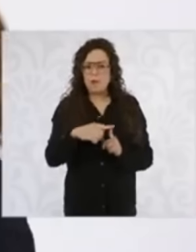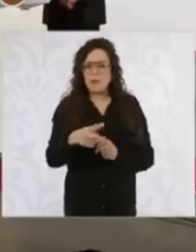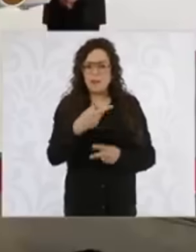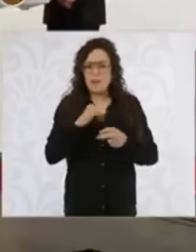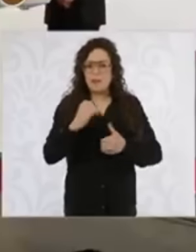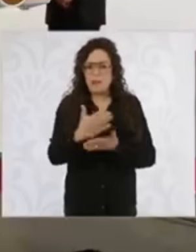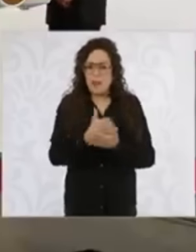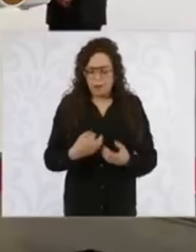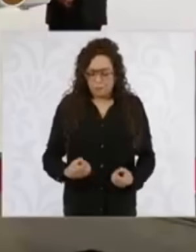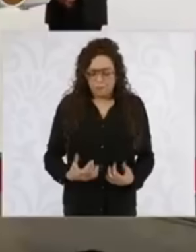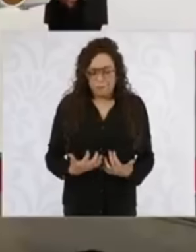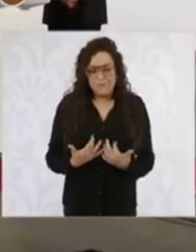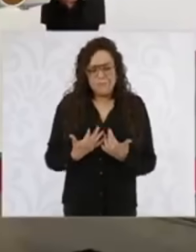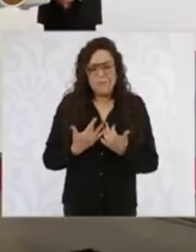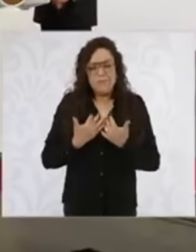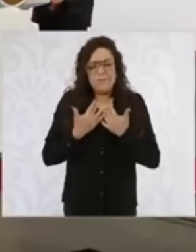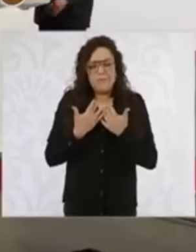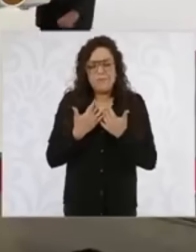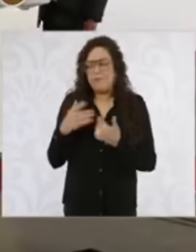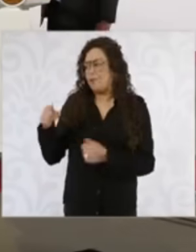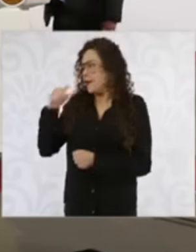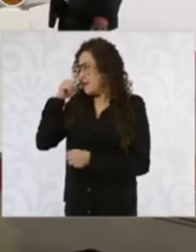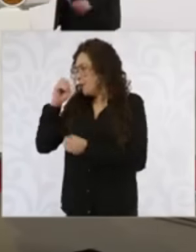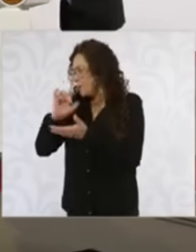la presidenta ni de todos los